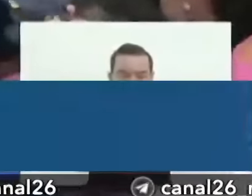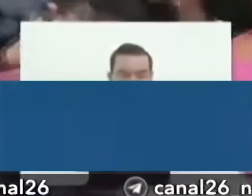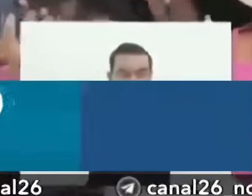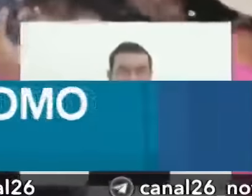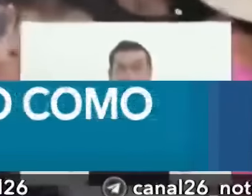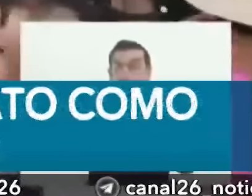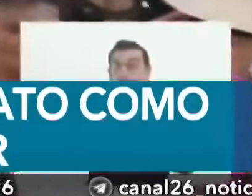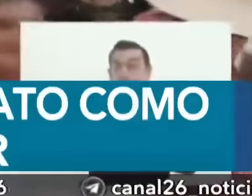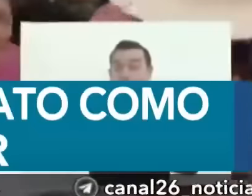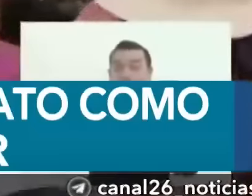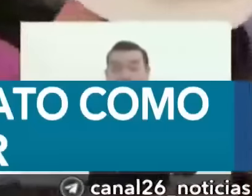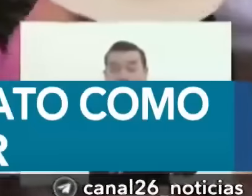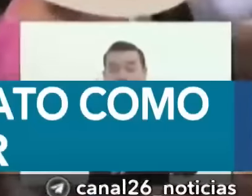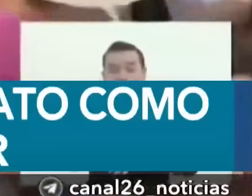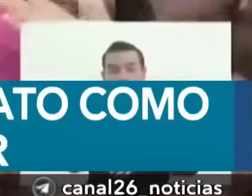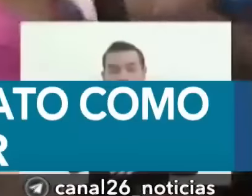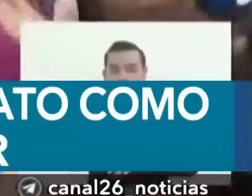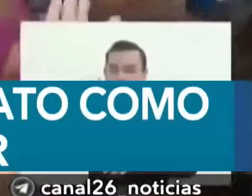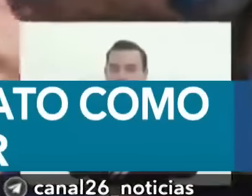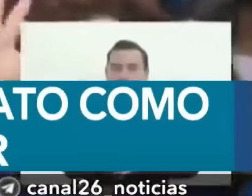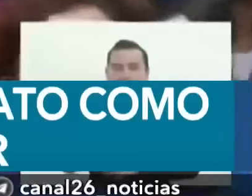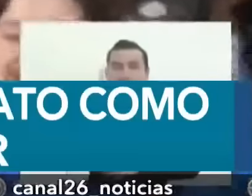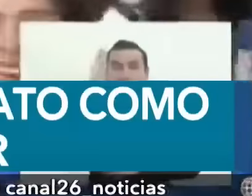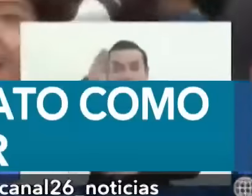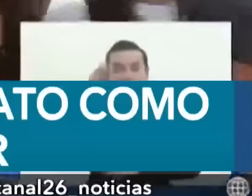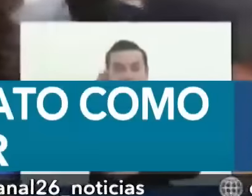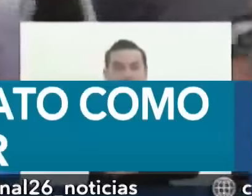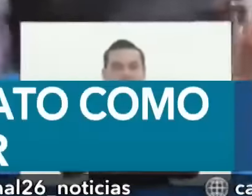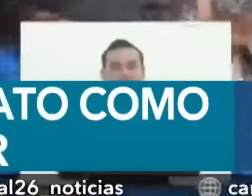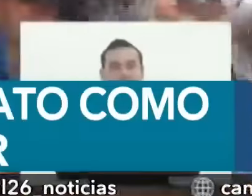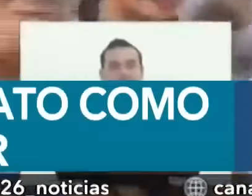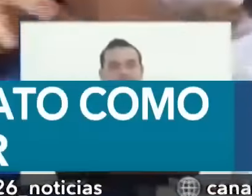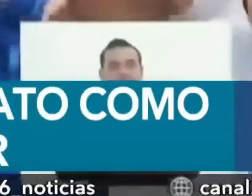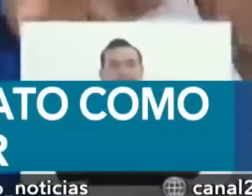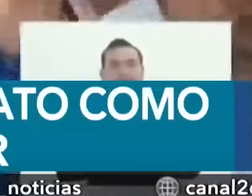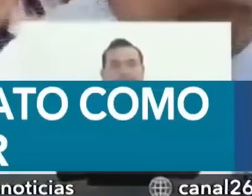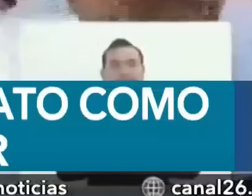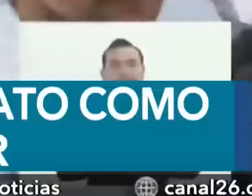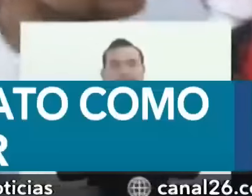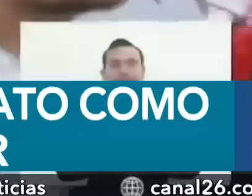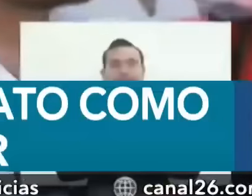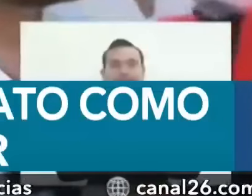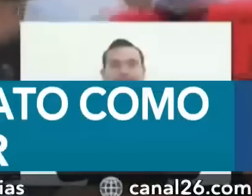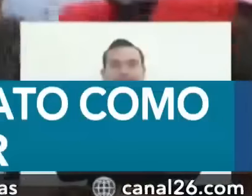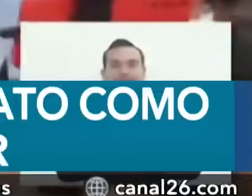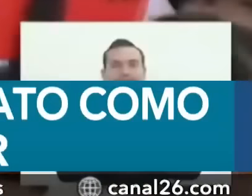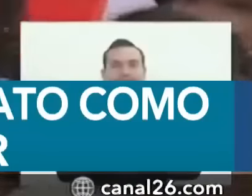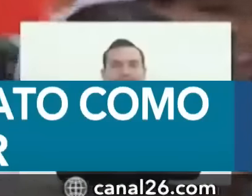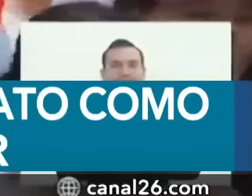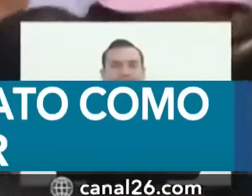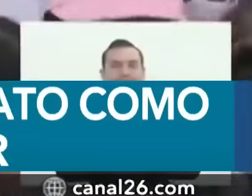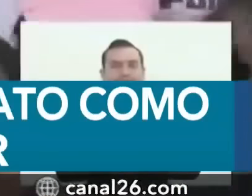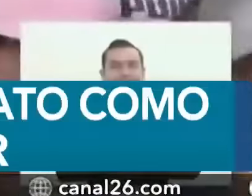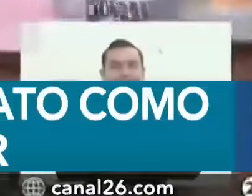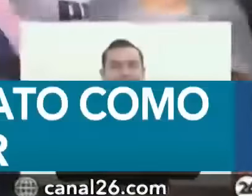es un millennial de 42 años, pero que ha llegado a este país con ideas que claramente han sido muy aceptadas por la